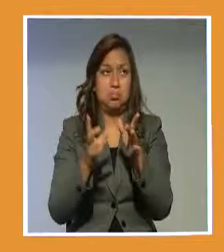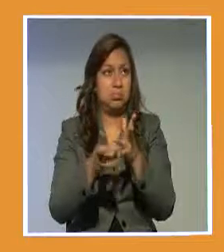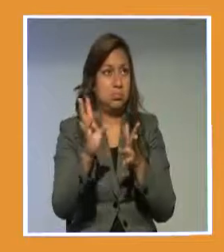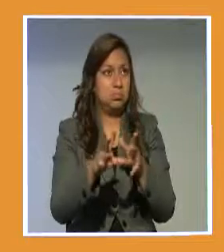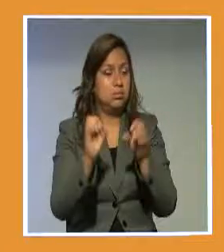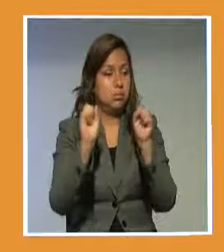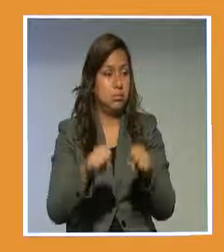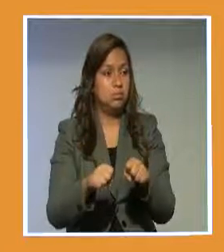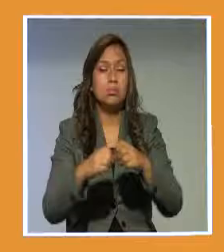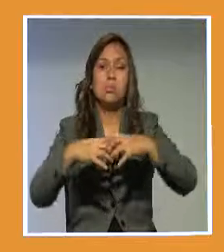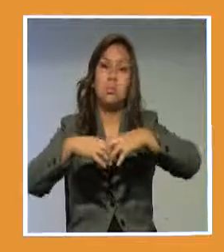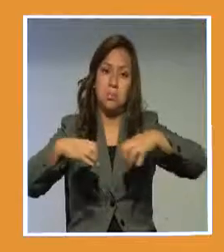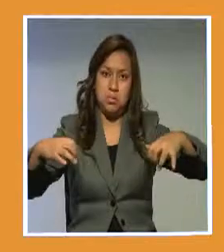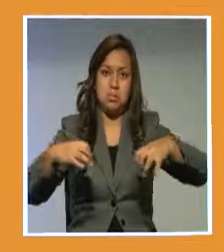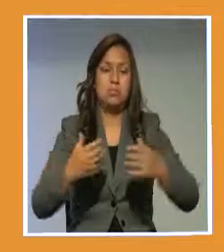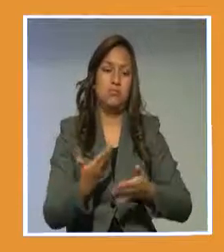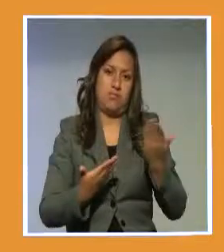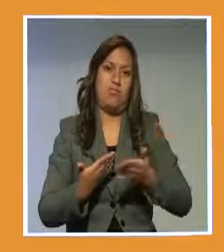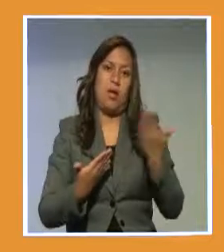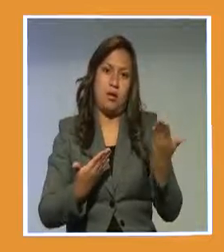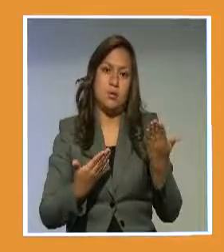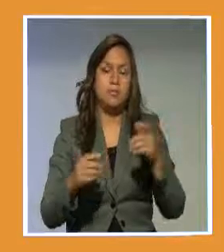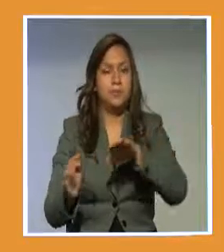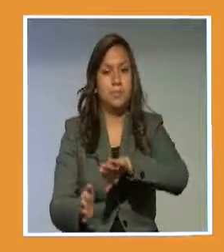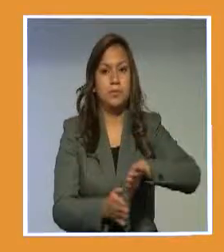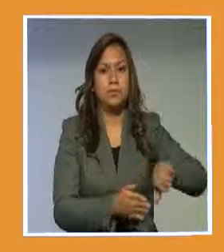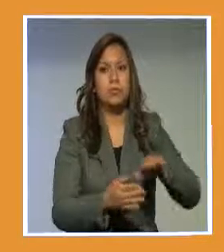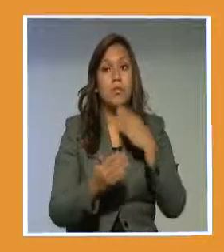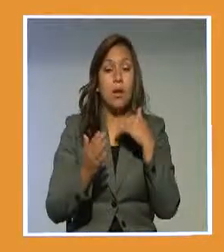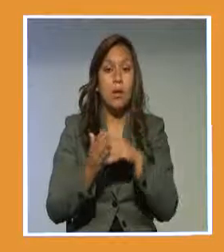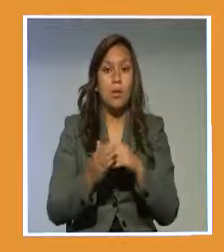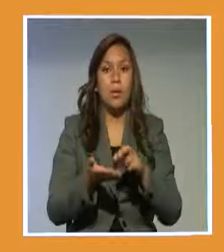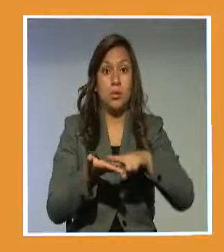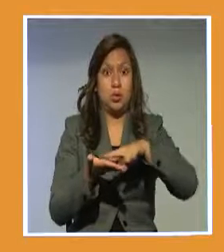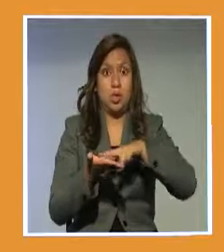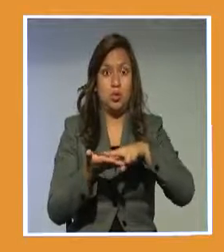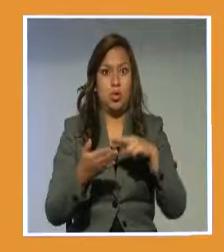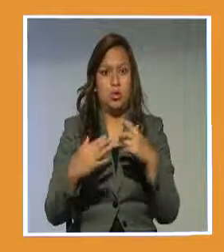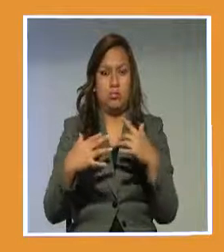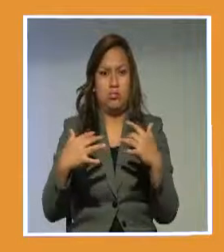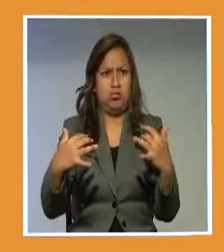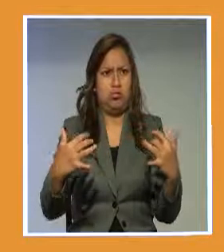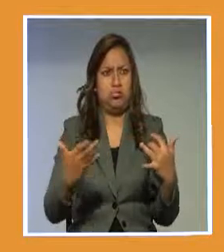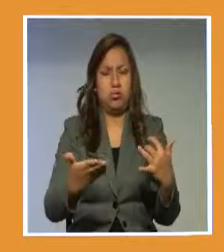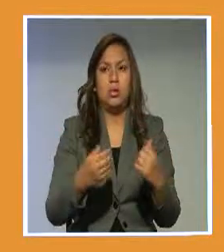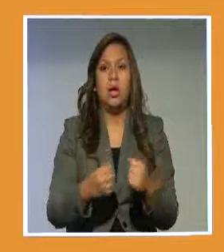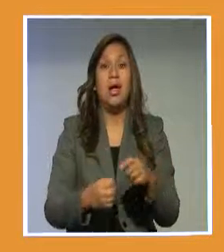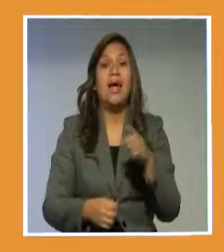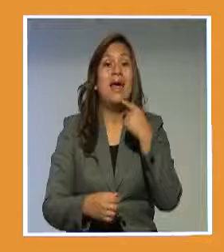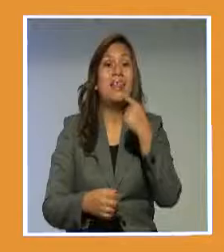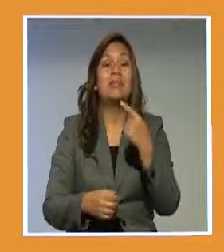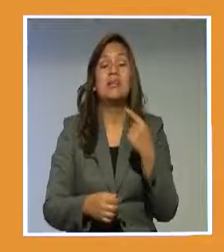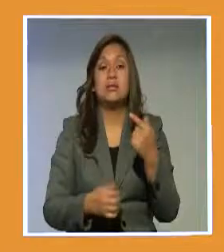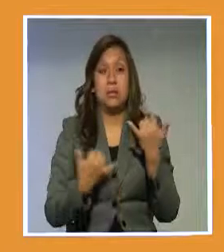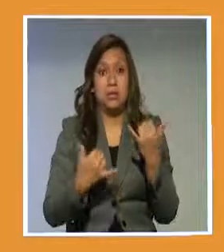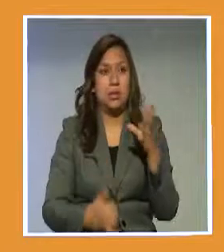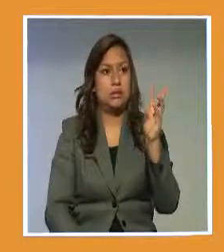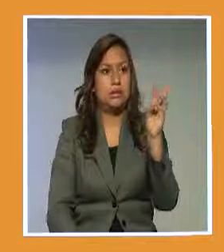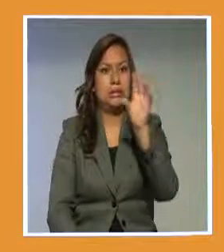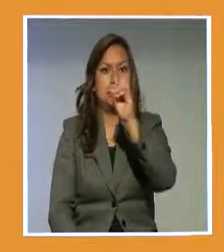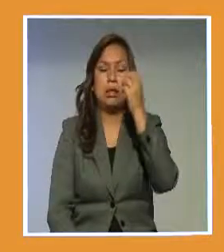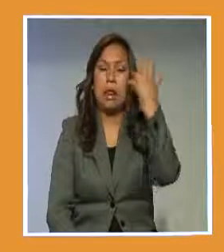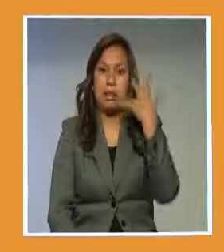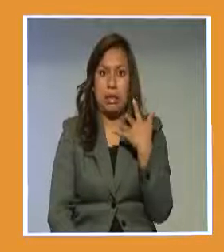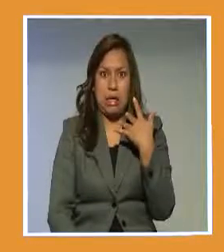en la opción del tiempo. Para el tema de las audiencias, por ejemplo, hoy es hasta de 60 días, se